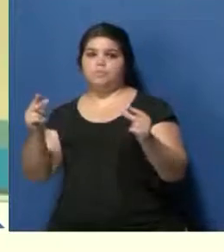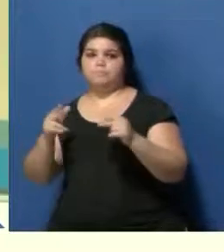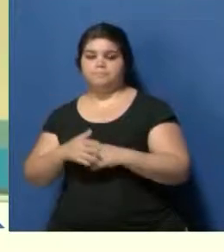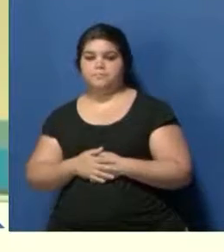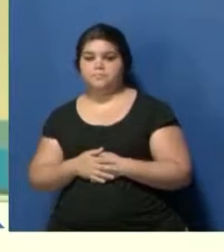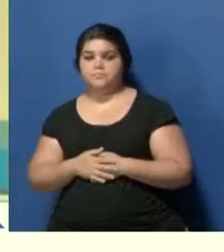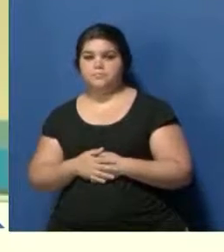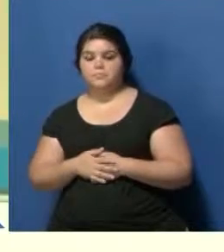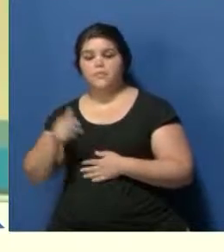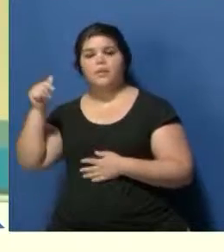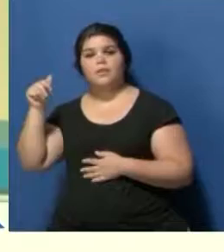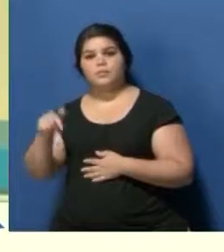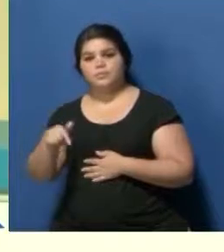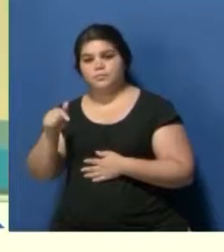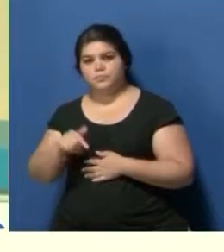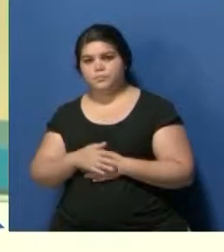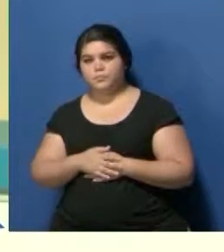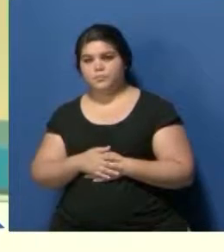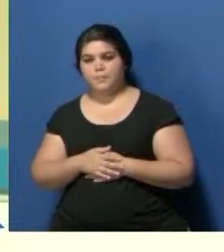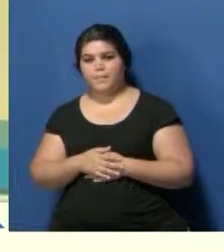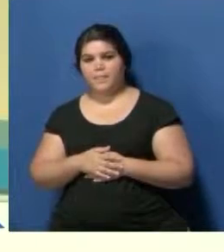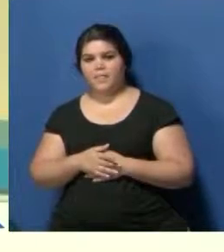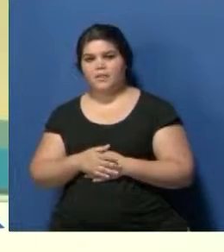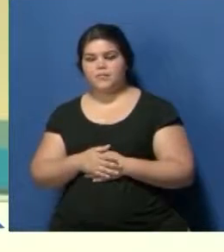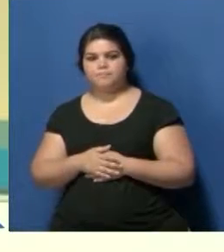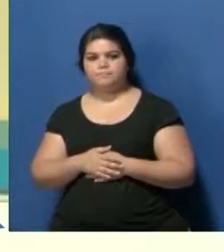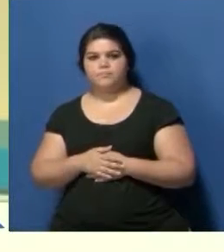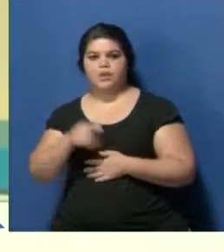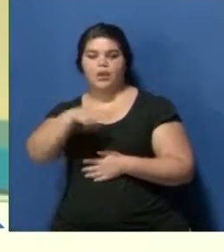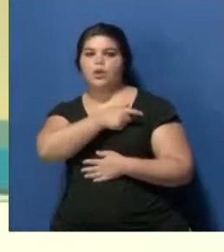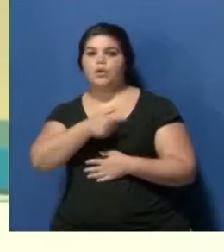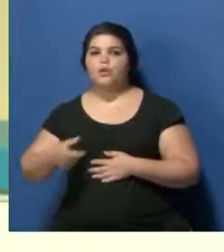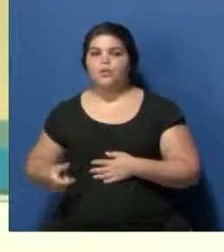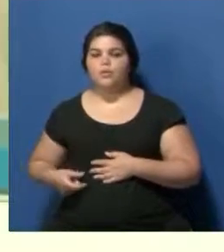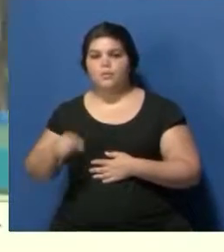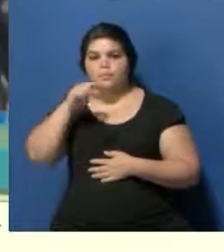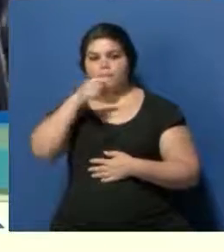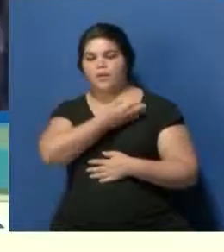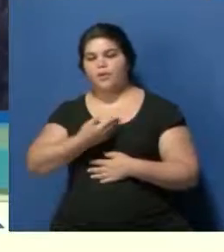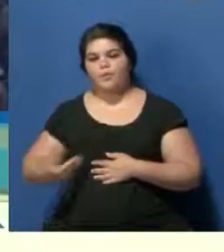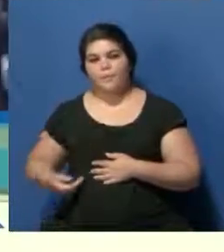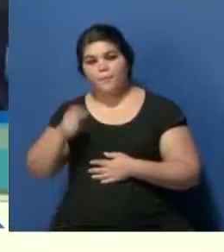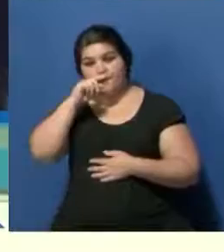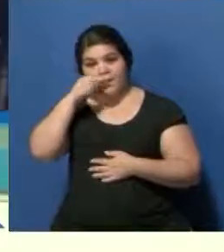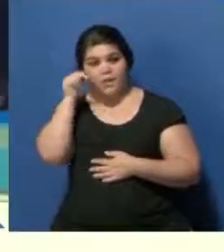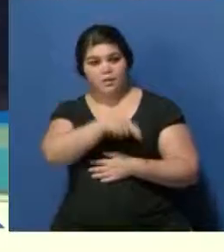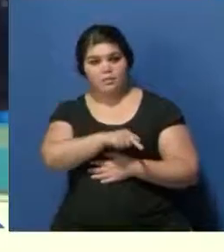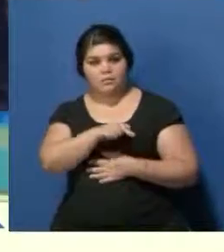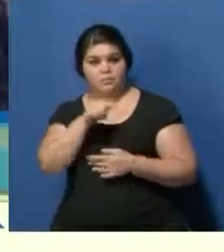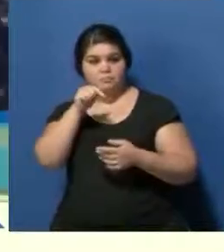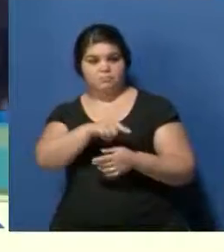Ahora, lo que uno ve es que en muy poco tiempo el gobierno de Macri está generando condiciones que han hecho